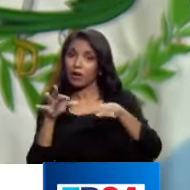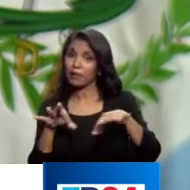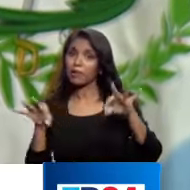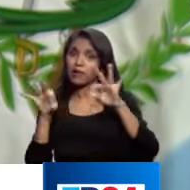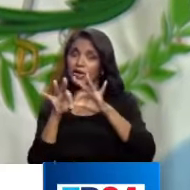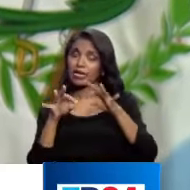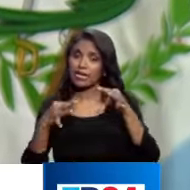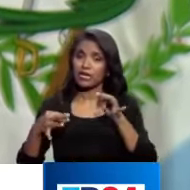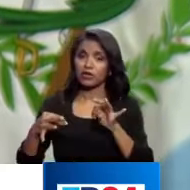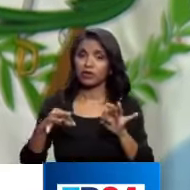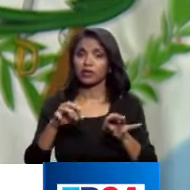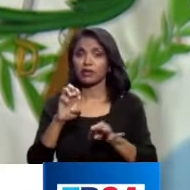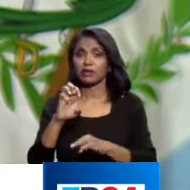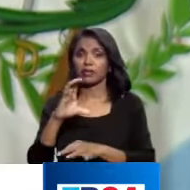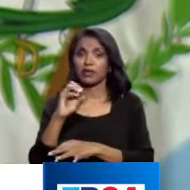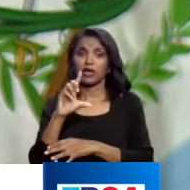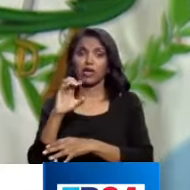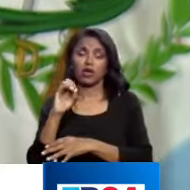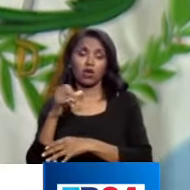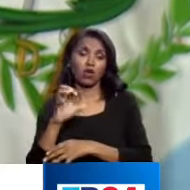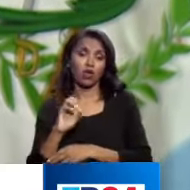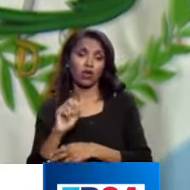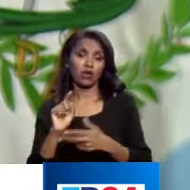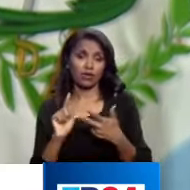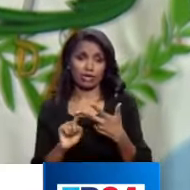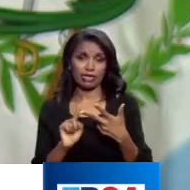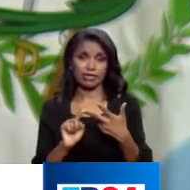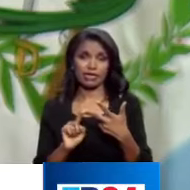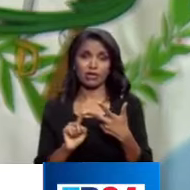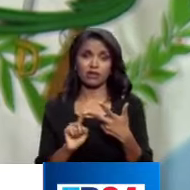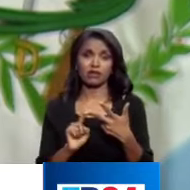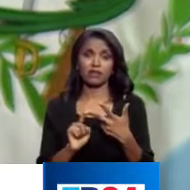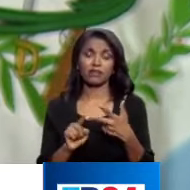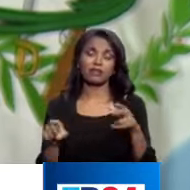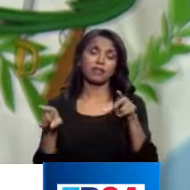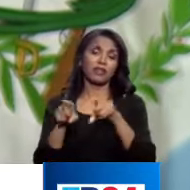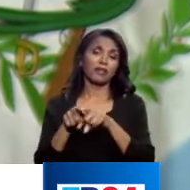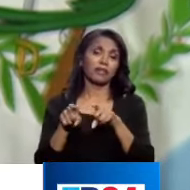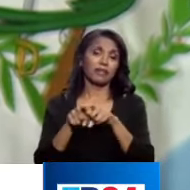turismo ecológico. Lo tercero, hay que